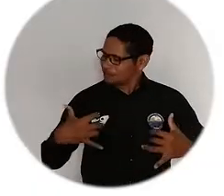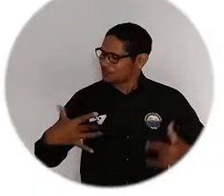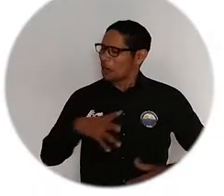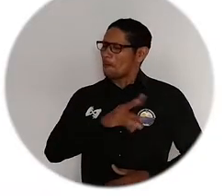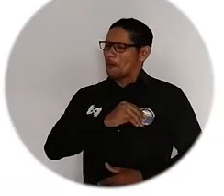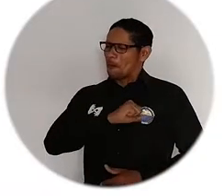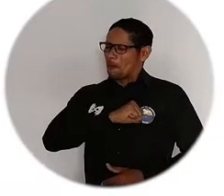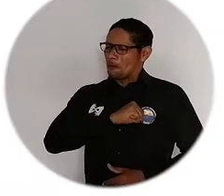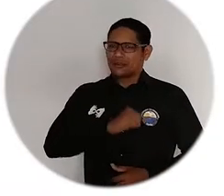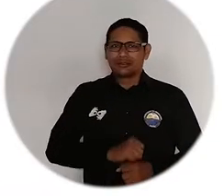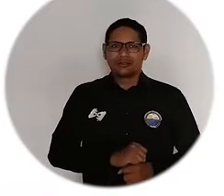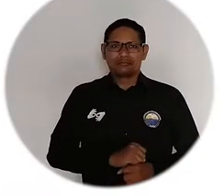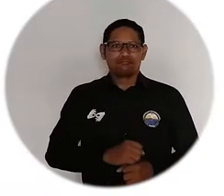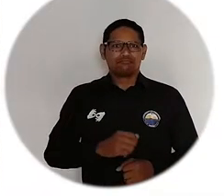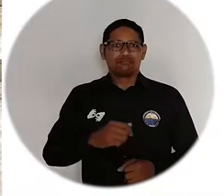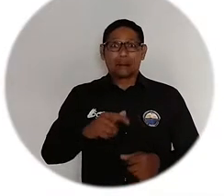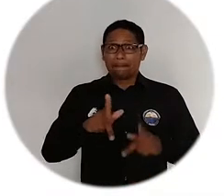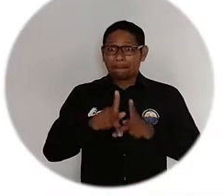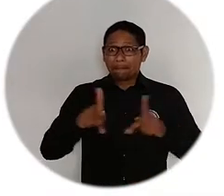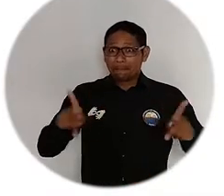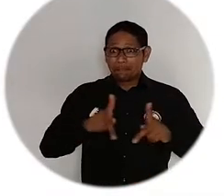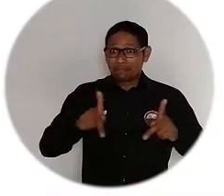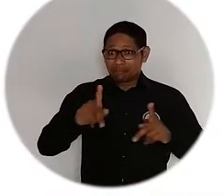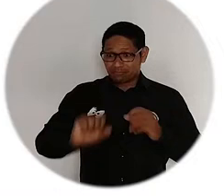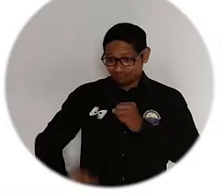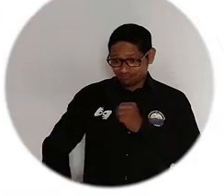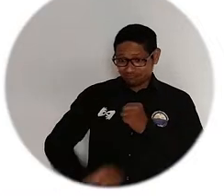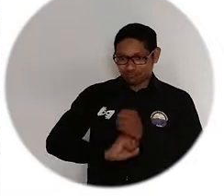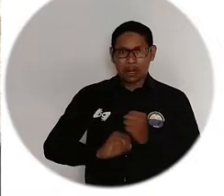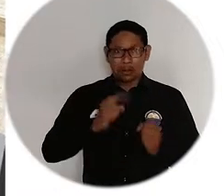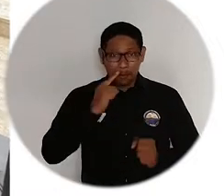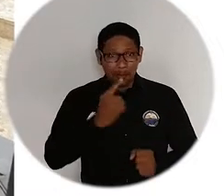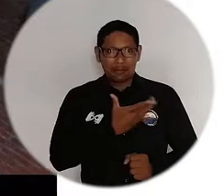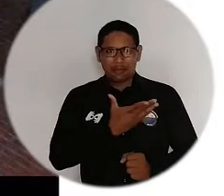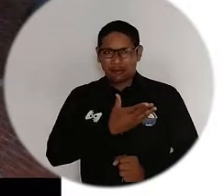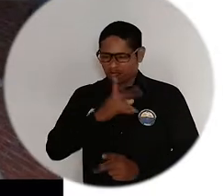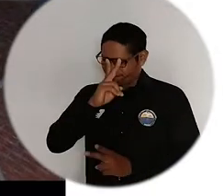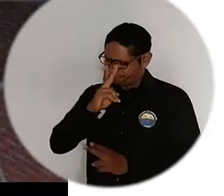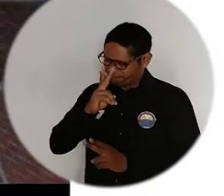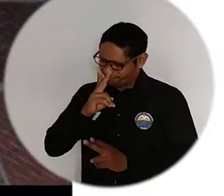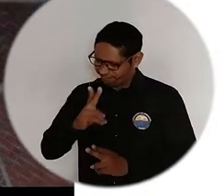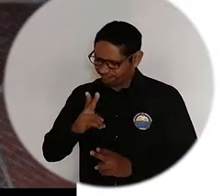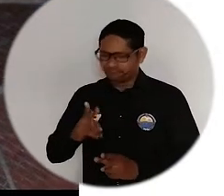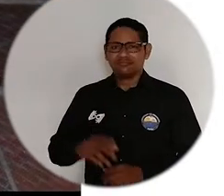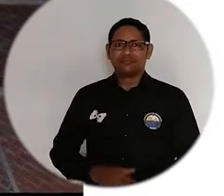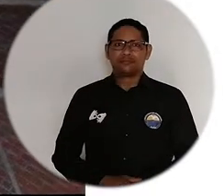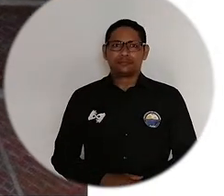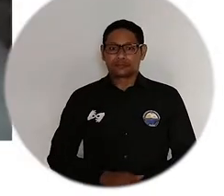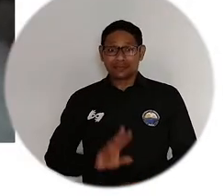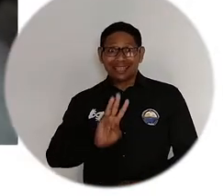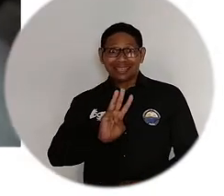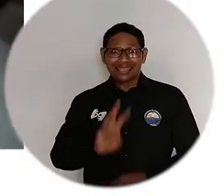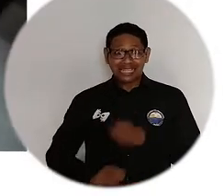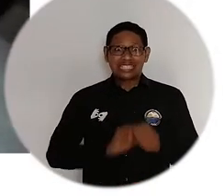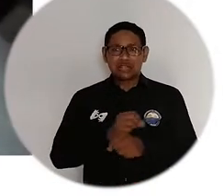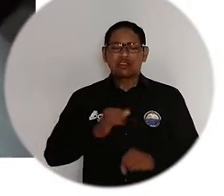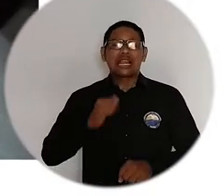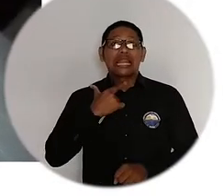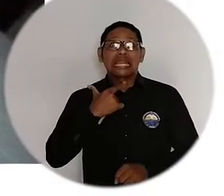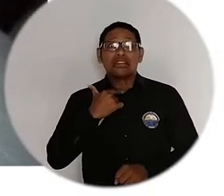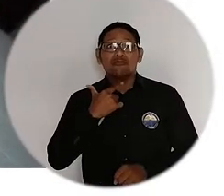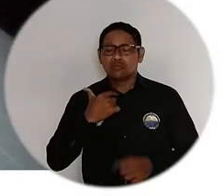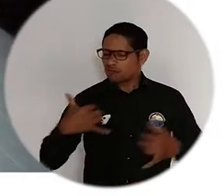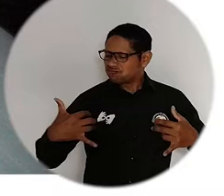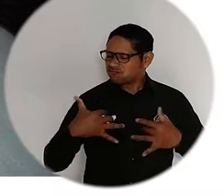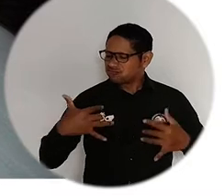le dedico este triunfo a todas las personas que apoyaron especialmente a mi mamá a los 3 años descubrió su pasión por el vallenato pero